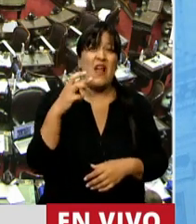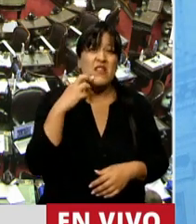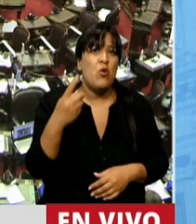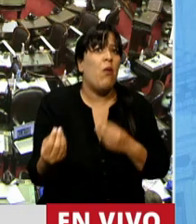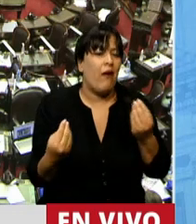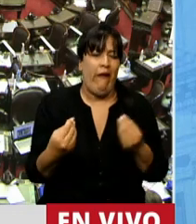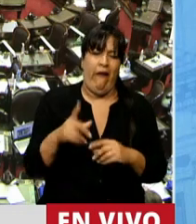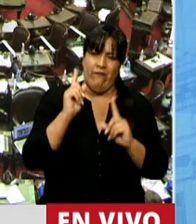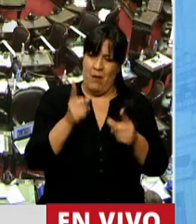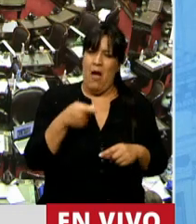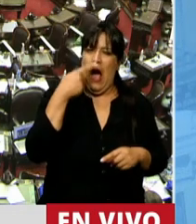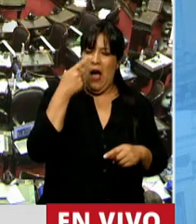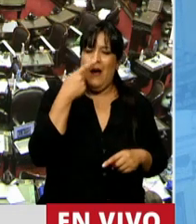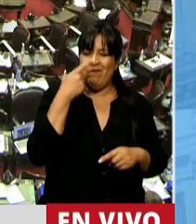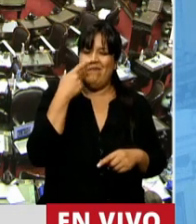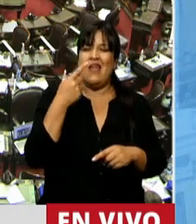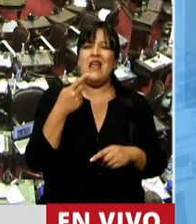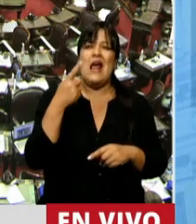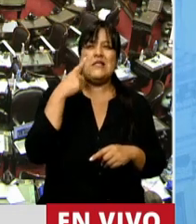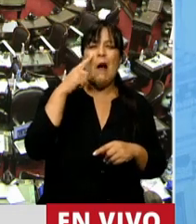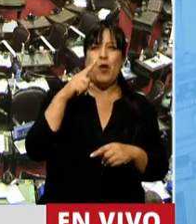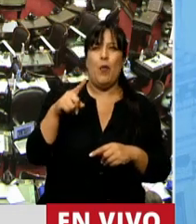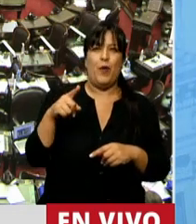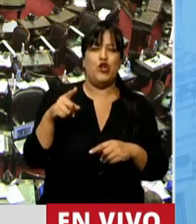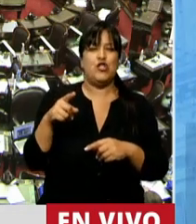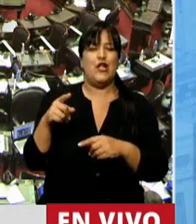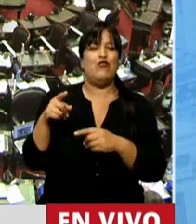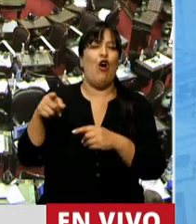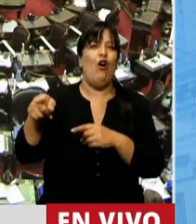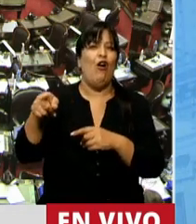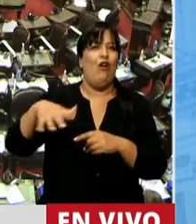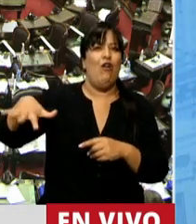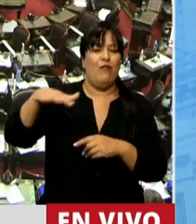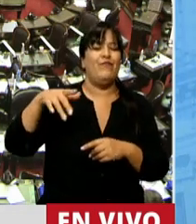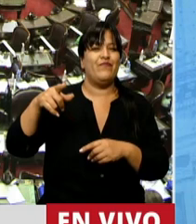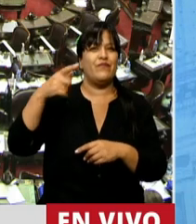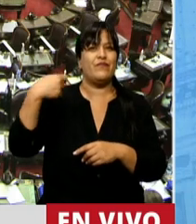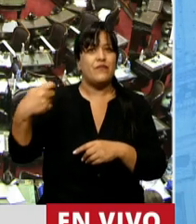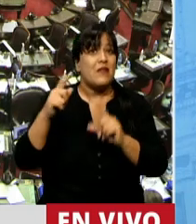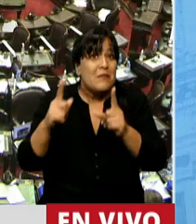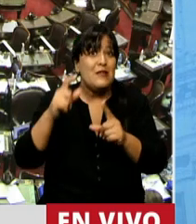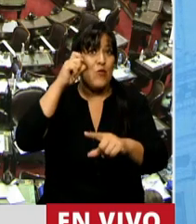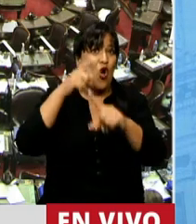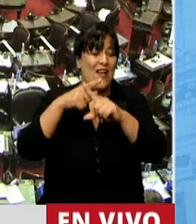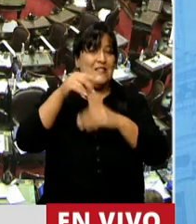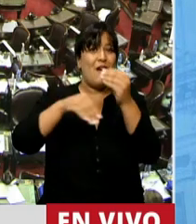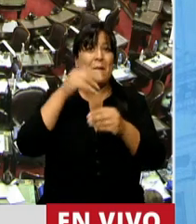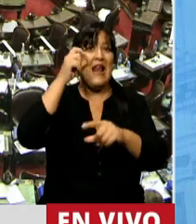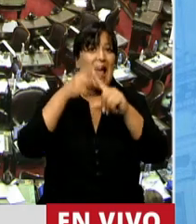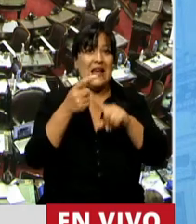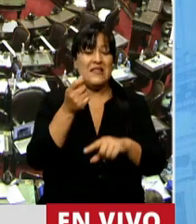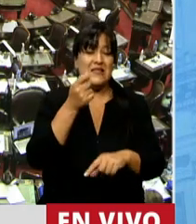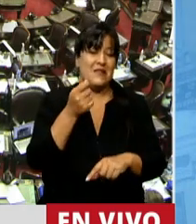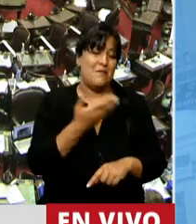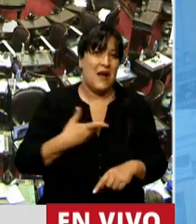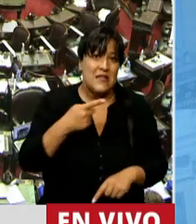de los jubilados y jubiladas para enmascarar un blanqueo escandaloso de dinero fugado que incluyó a la mismísima familia del expresidente, junto